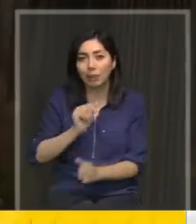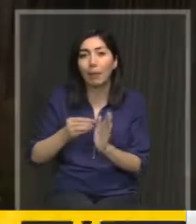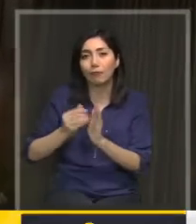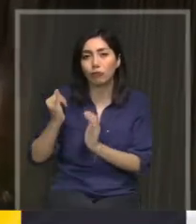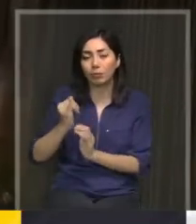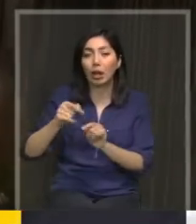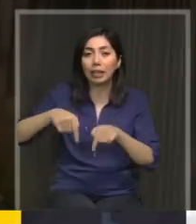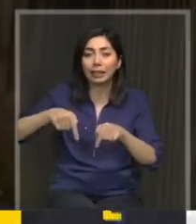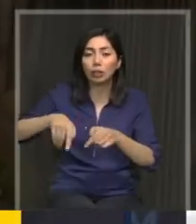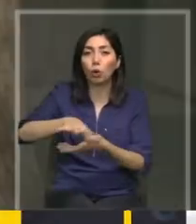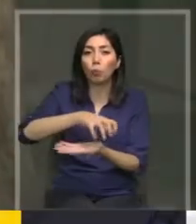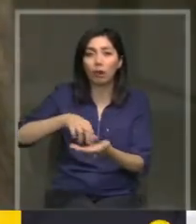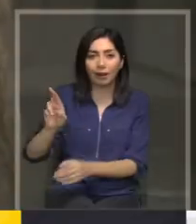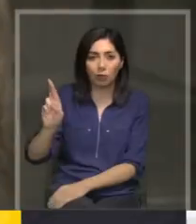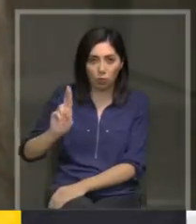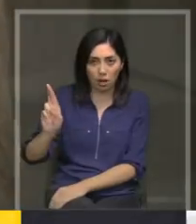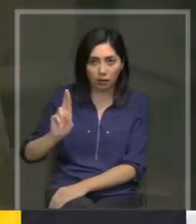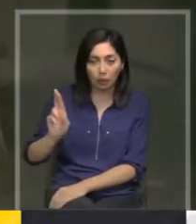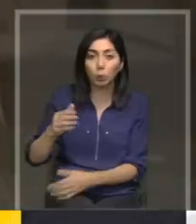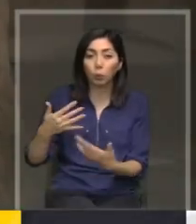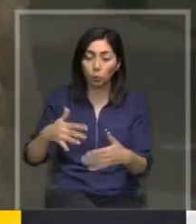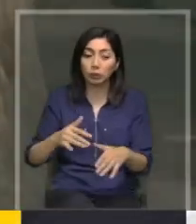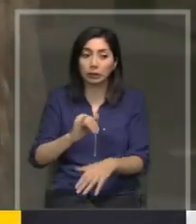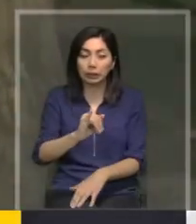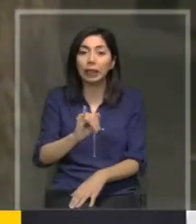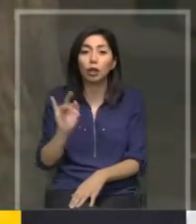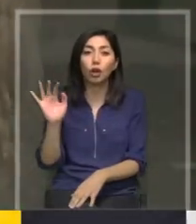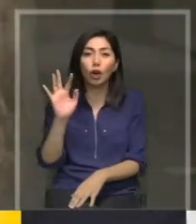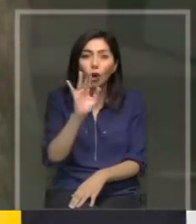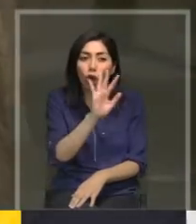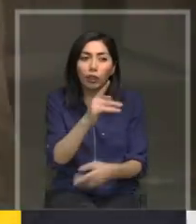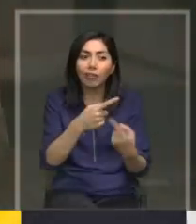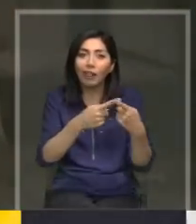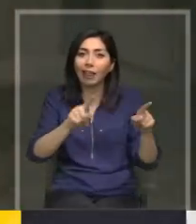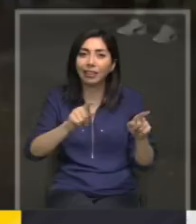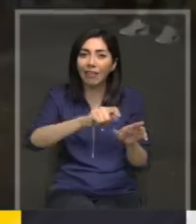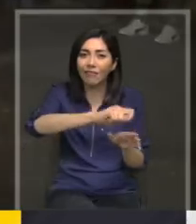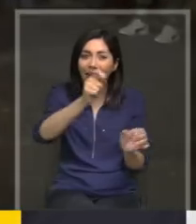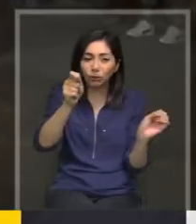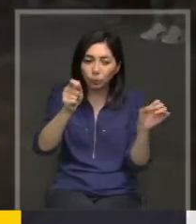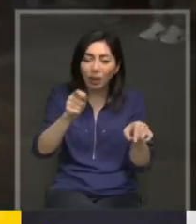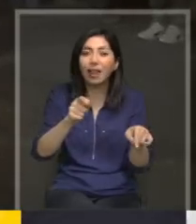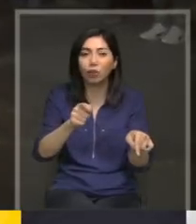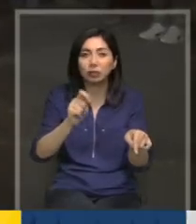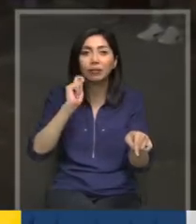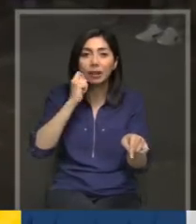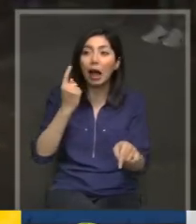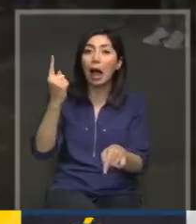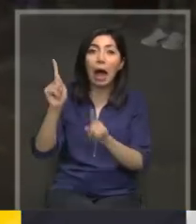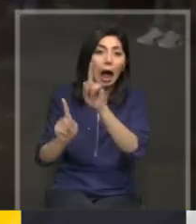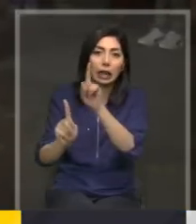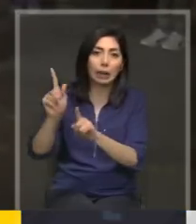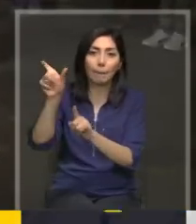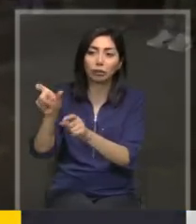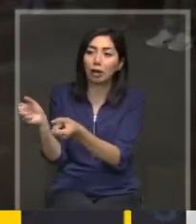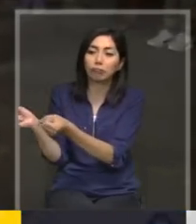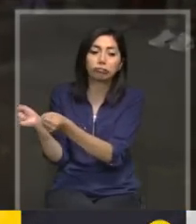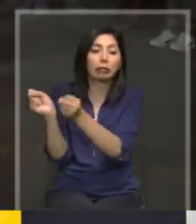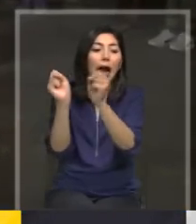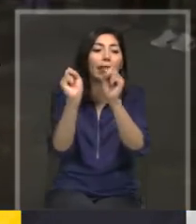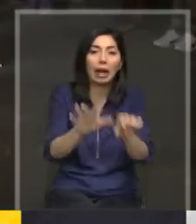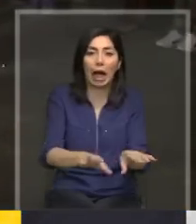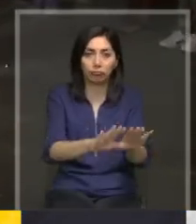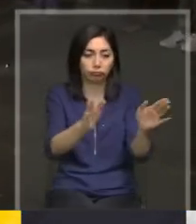Claro, detalle no menor, ¿no? El color de ese basurero podría indicar que alguien lo transportó hasta ese punto en su interior. Un cadáver